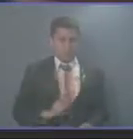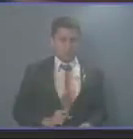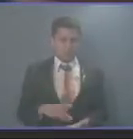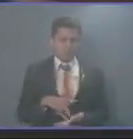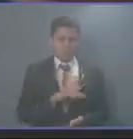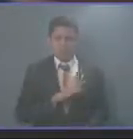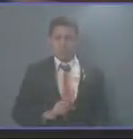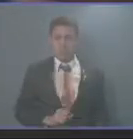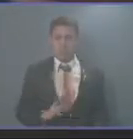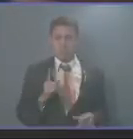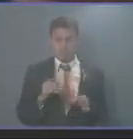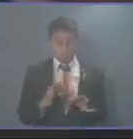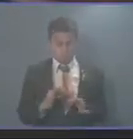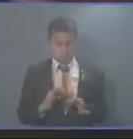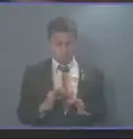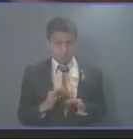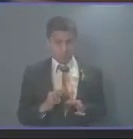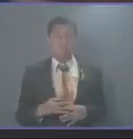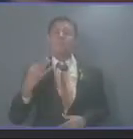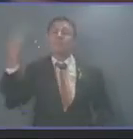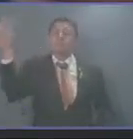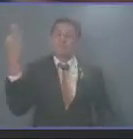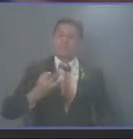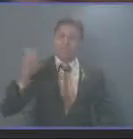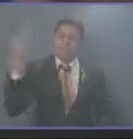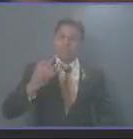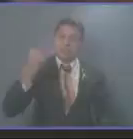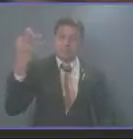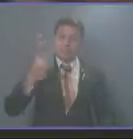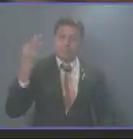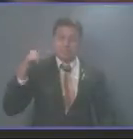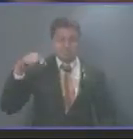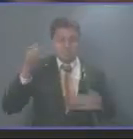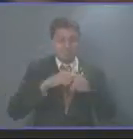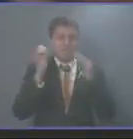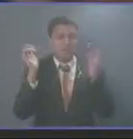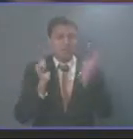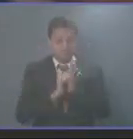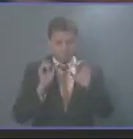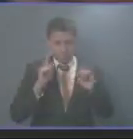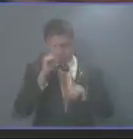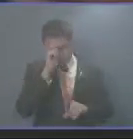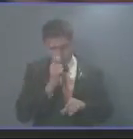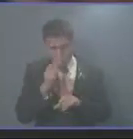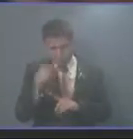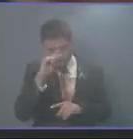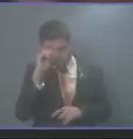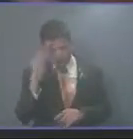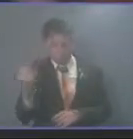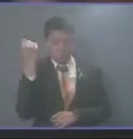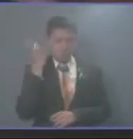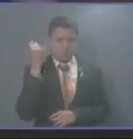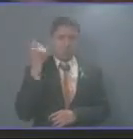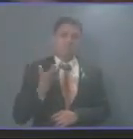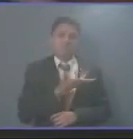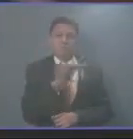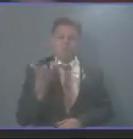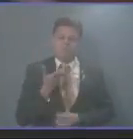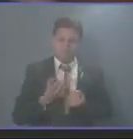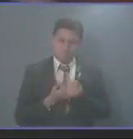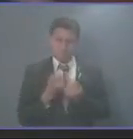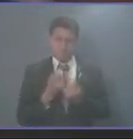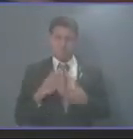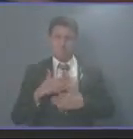salvadoreña, por lo que se vuelve necesario que este órgano de Estado reconozca su valioso trabajo